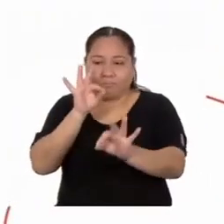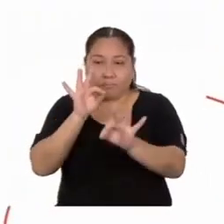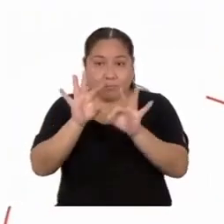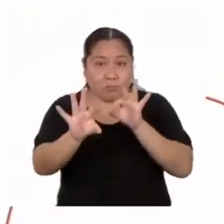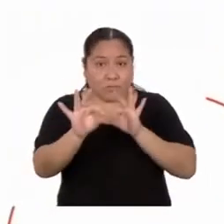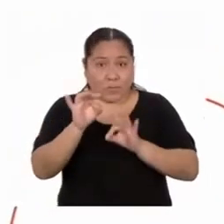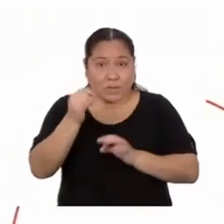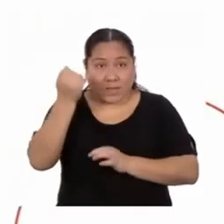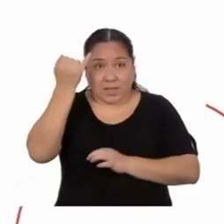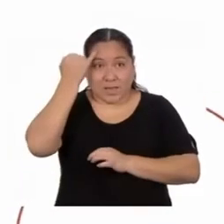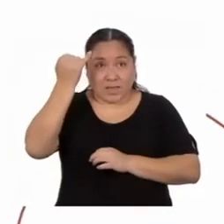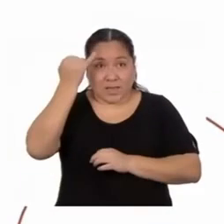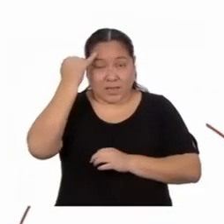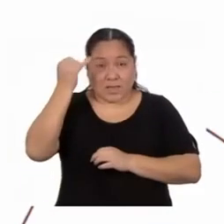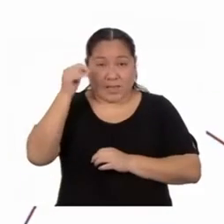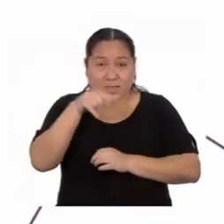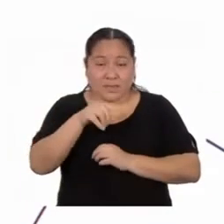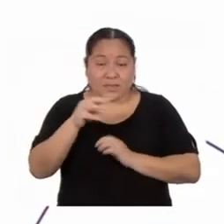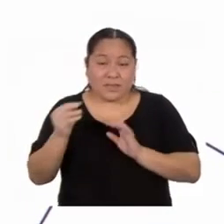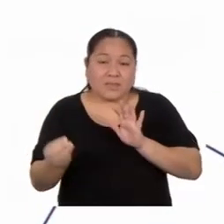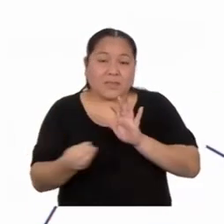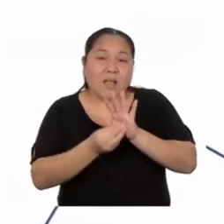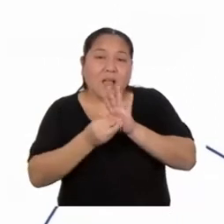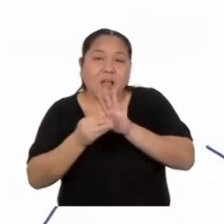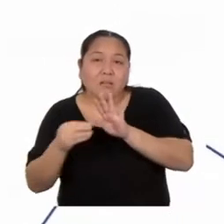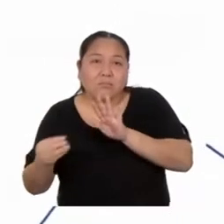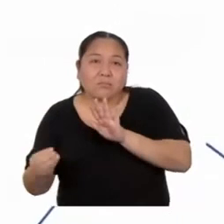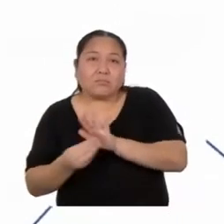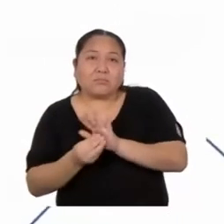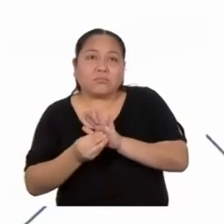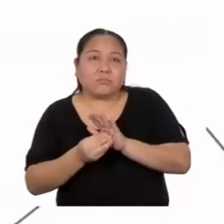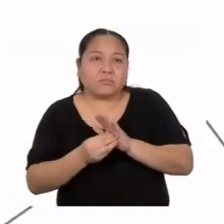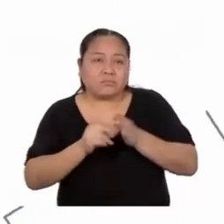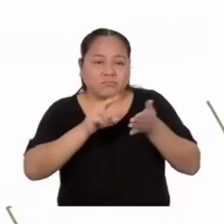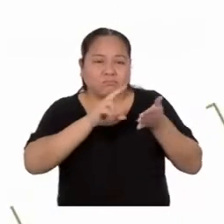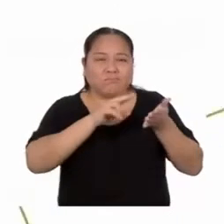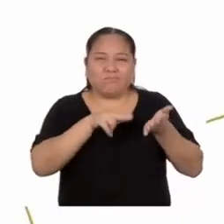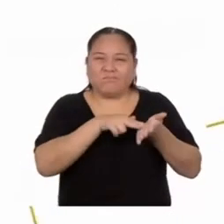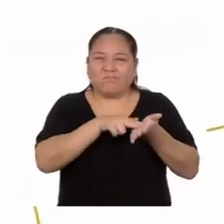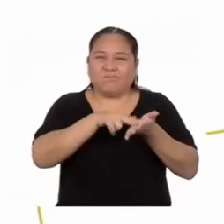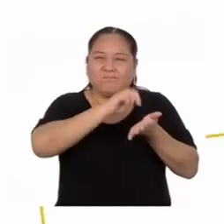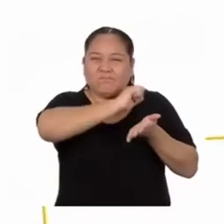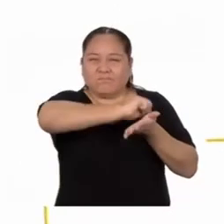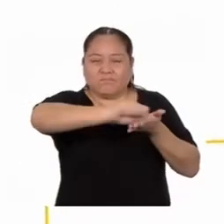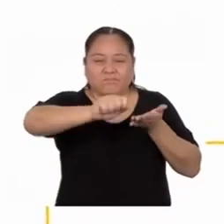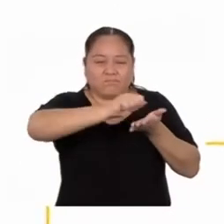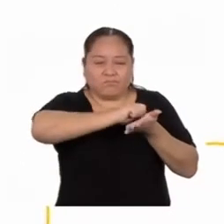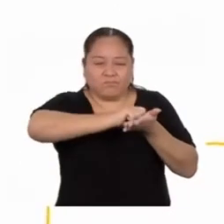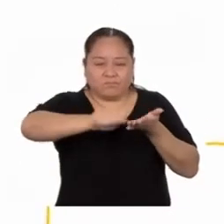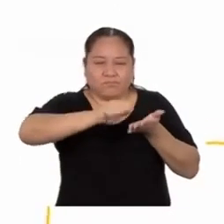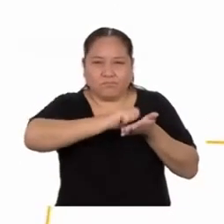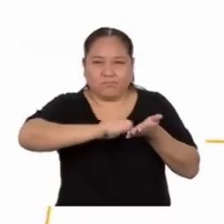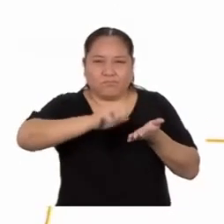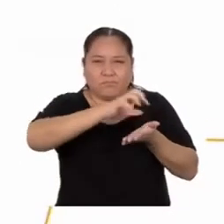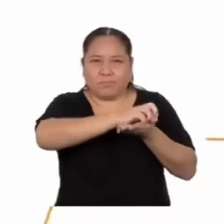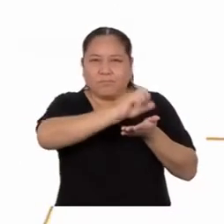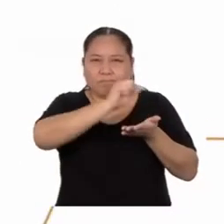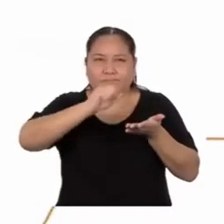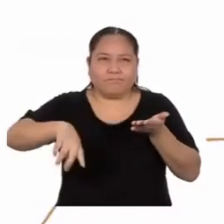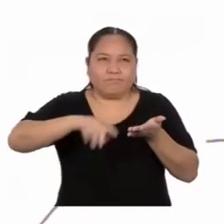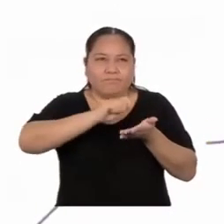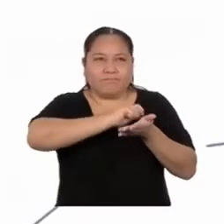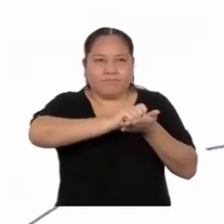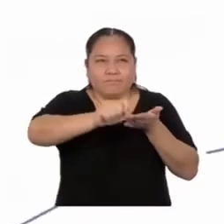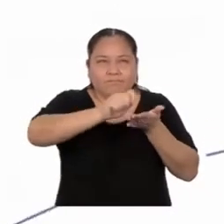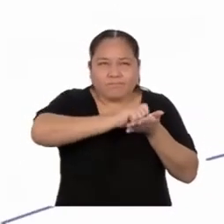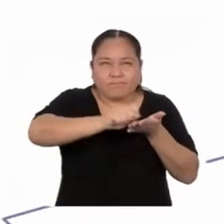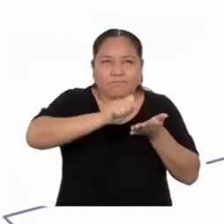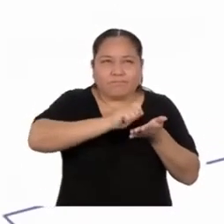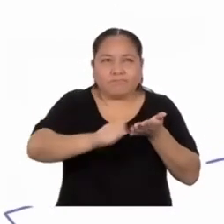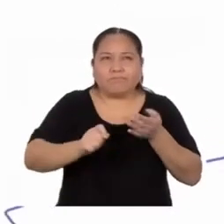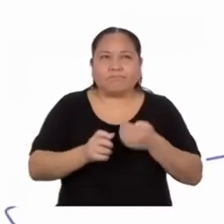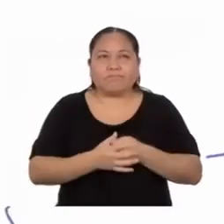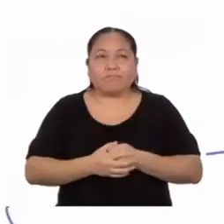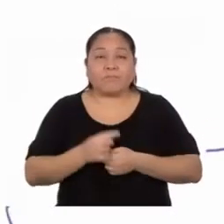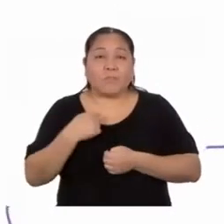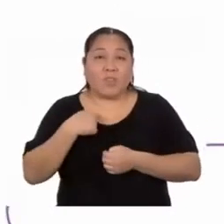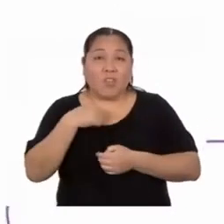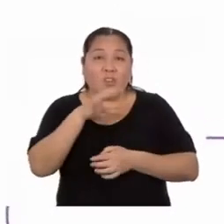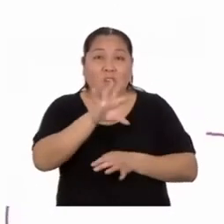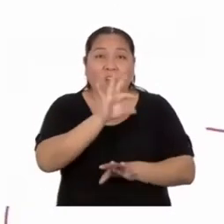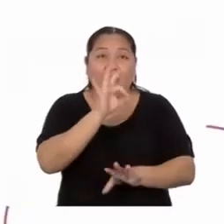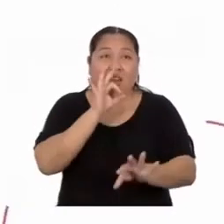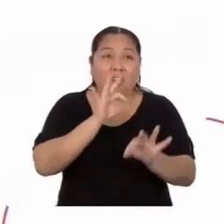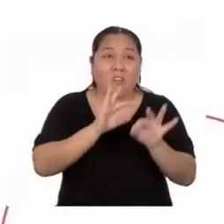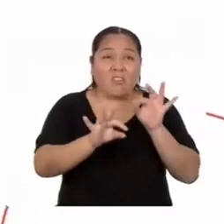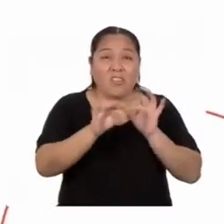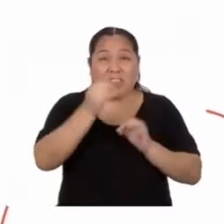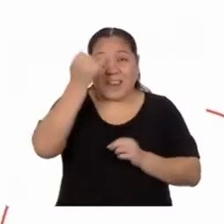solo estaban complementando y las taché. Y tachando por aquí, tachando por allá, obtuve